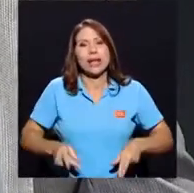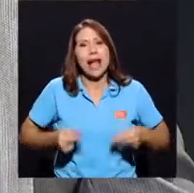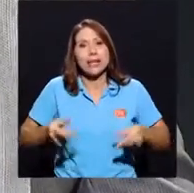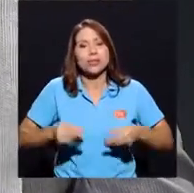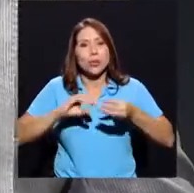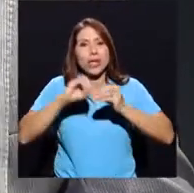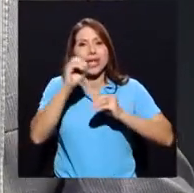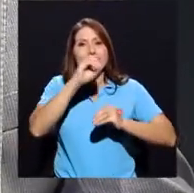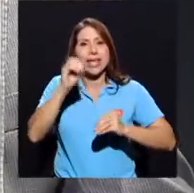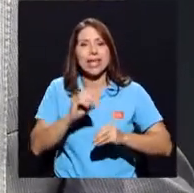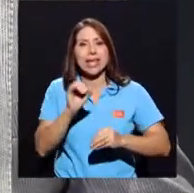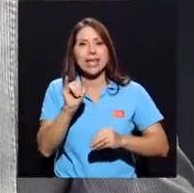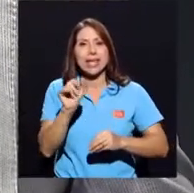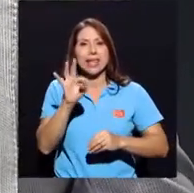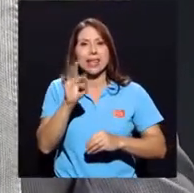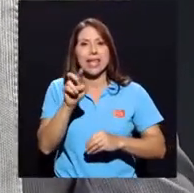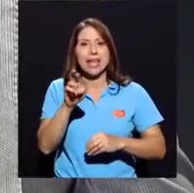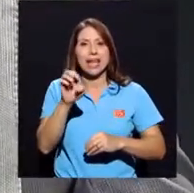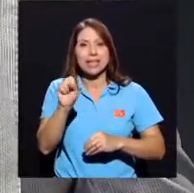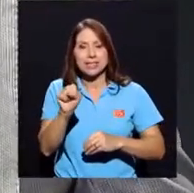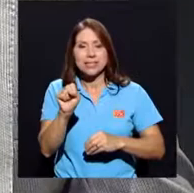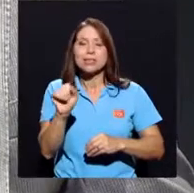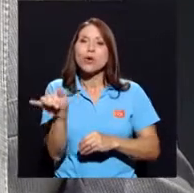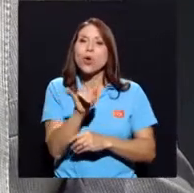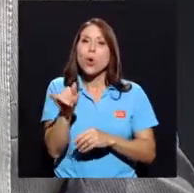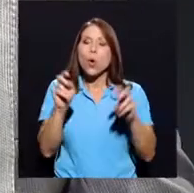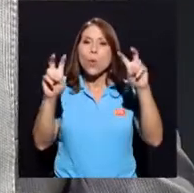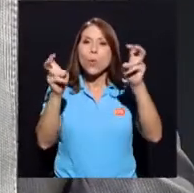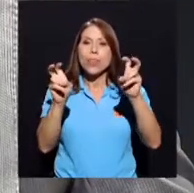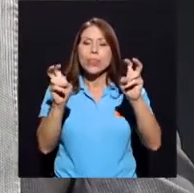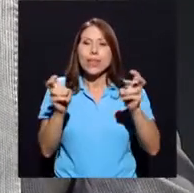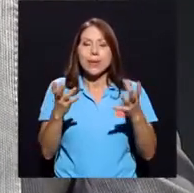temas este qué